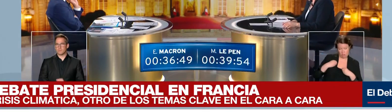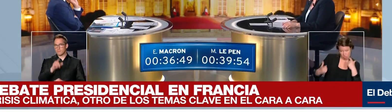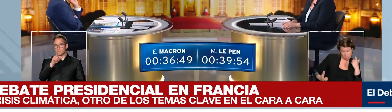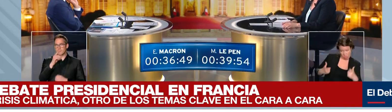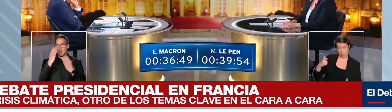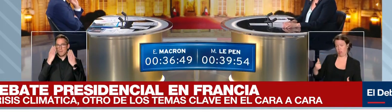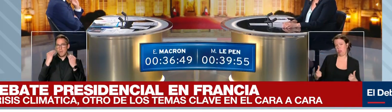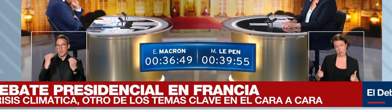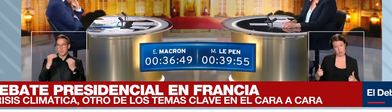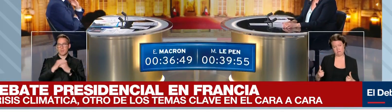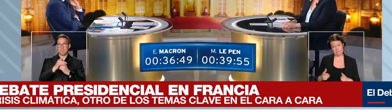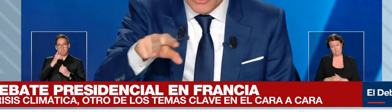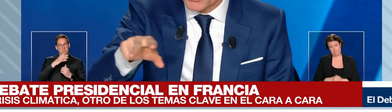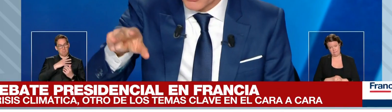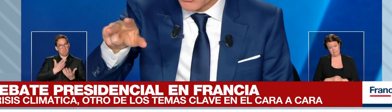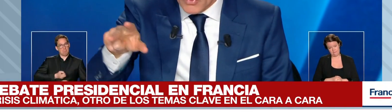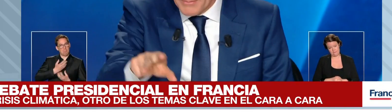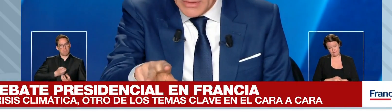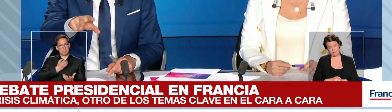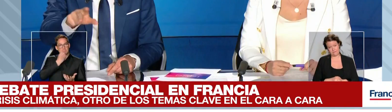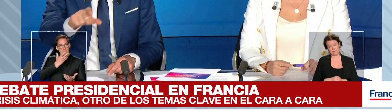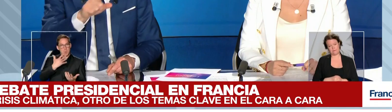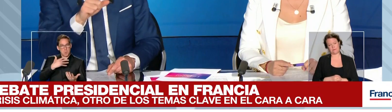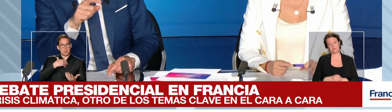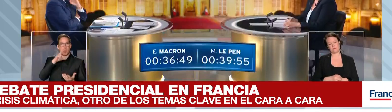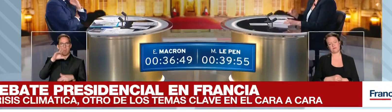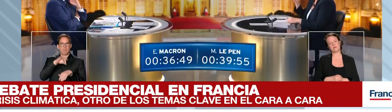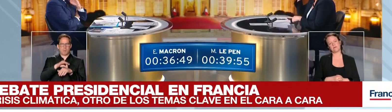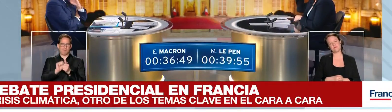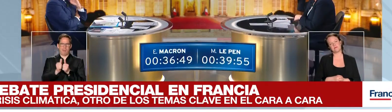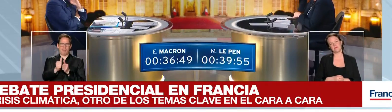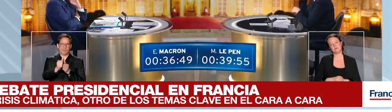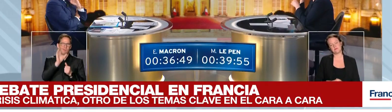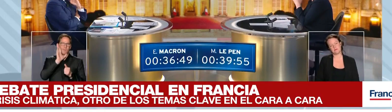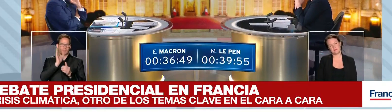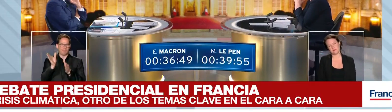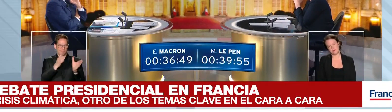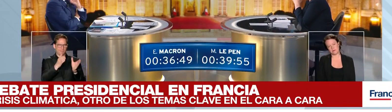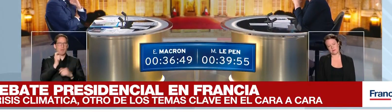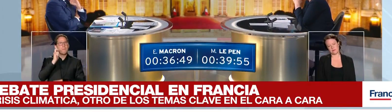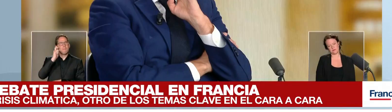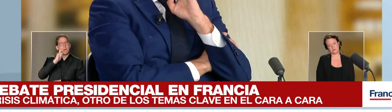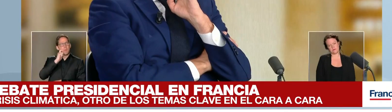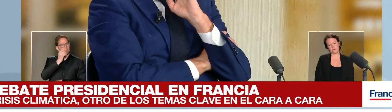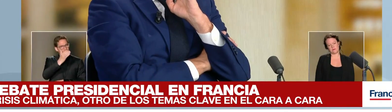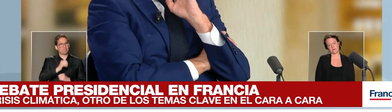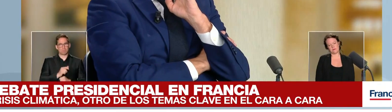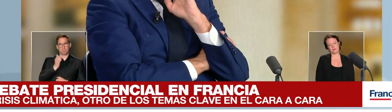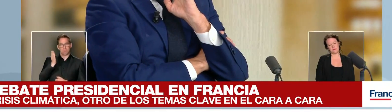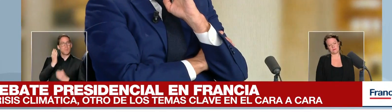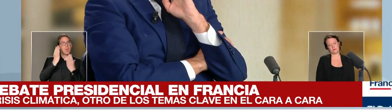grandes dificultades. Señora Le Pen, en este tema de las energías que siempre nos interesa, tenemos tres minutos de avance. Para,